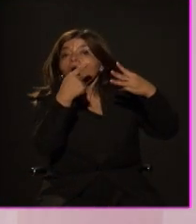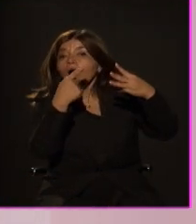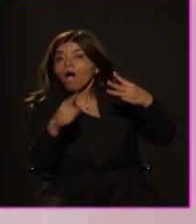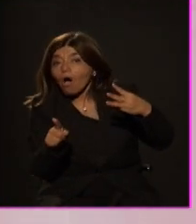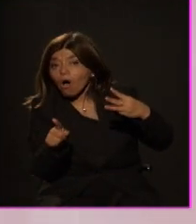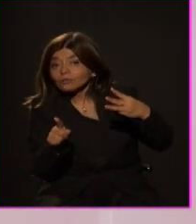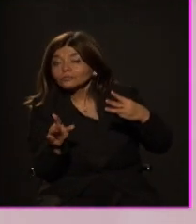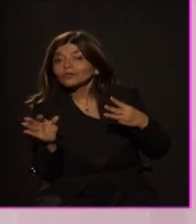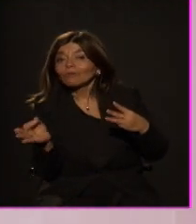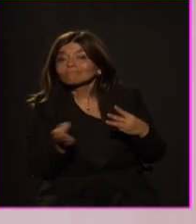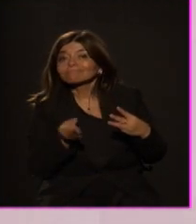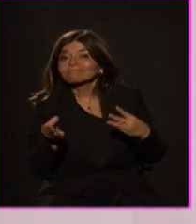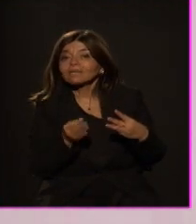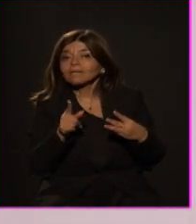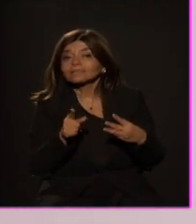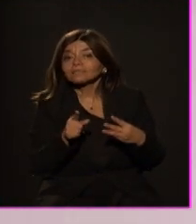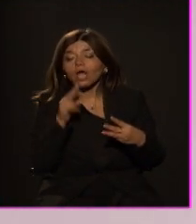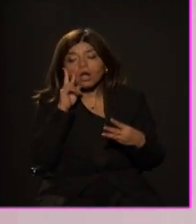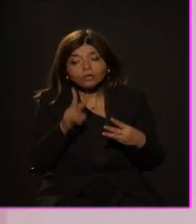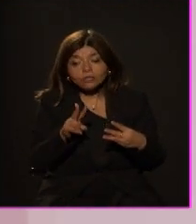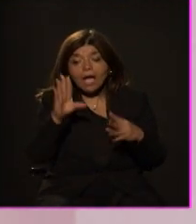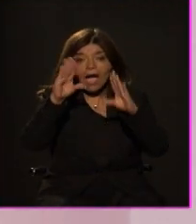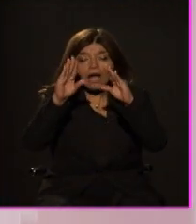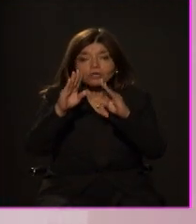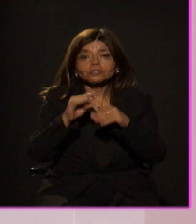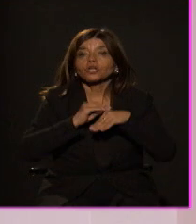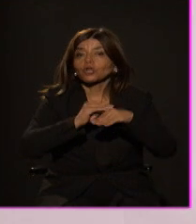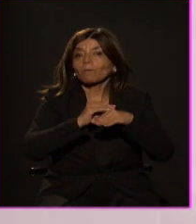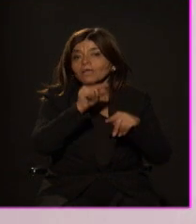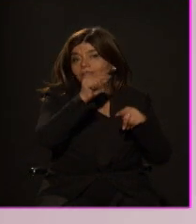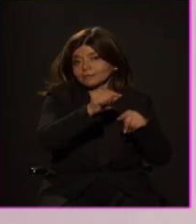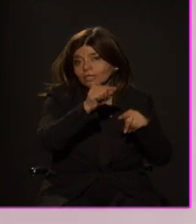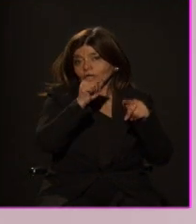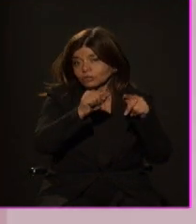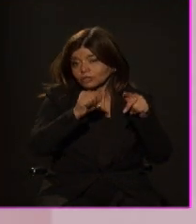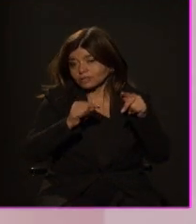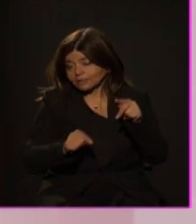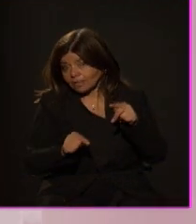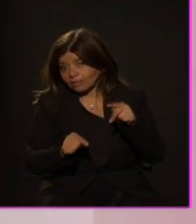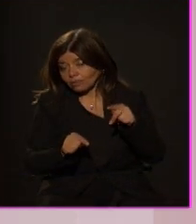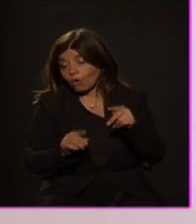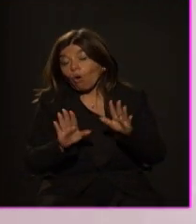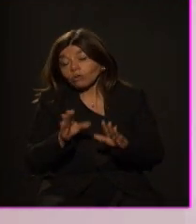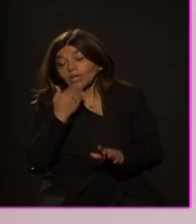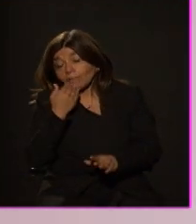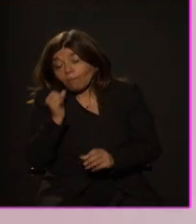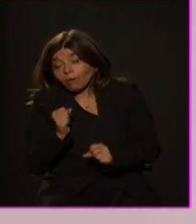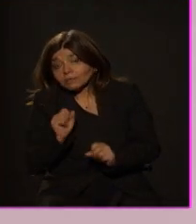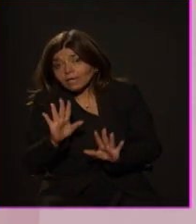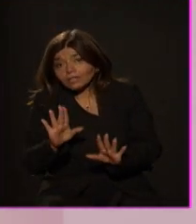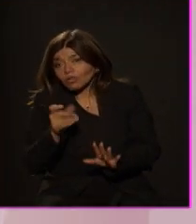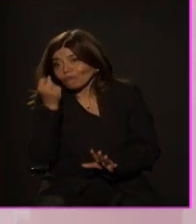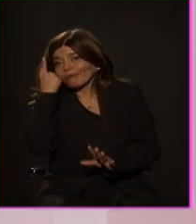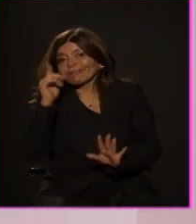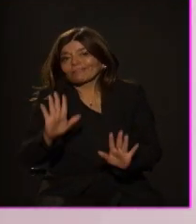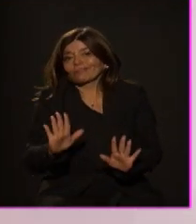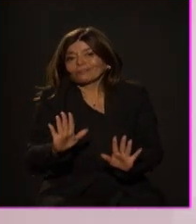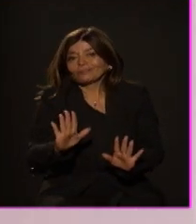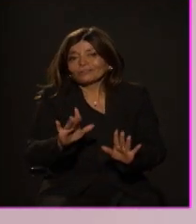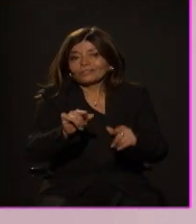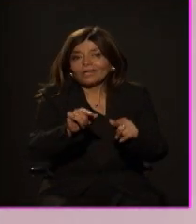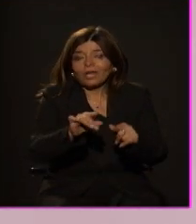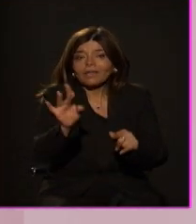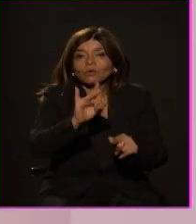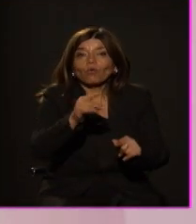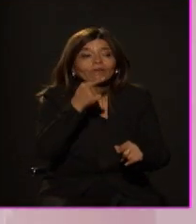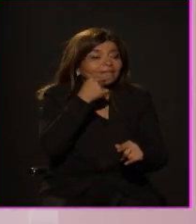me va a decir, ¿sabes qué? Basado en lo que vimos anoche, te recomiendo hacer esto. O, ¿sabes qué? No entiendo lo que pasa acá, ¿podrías ayudarme a descubrir